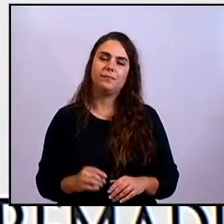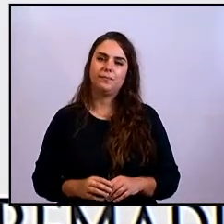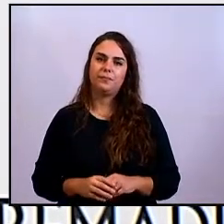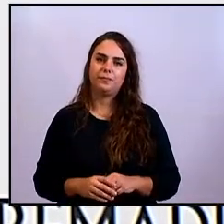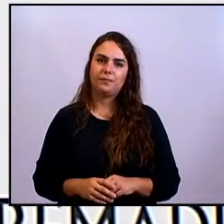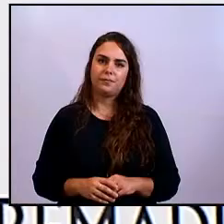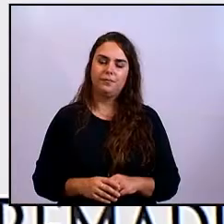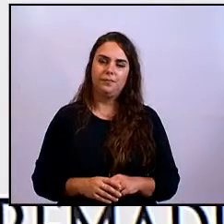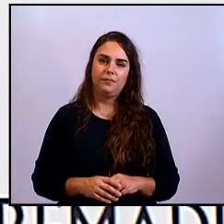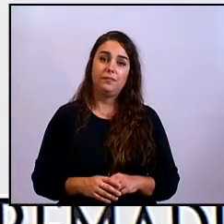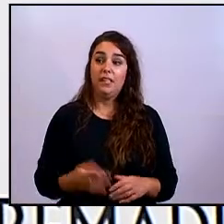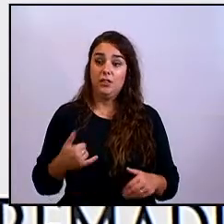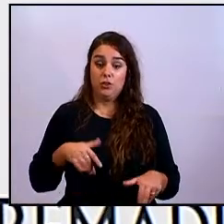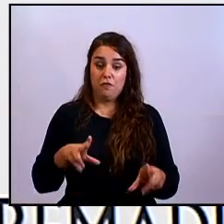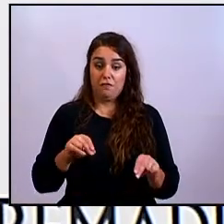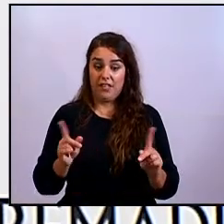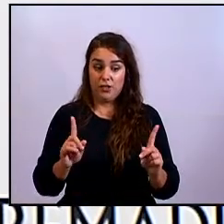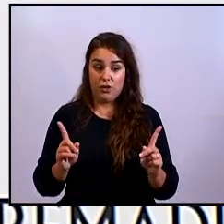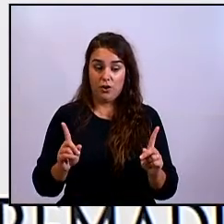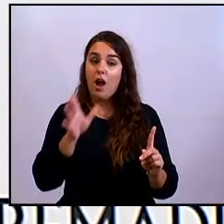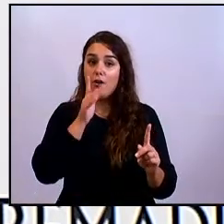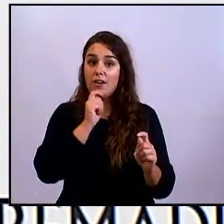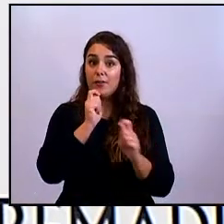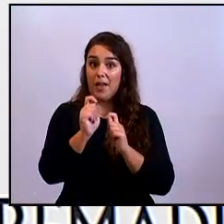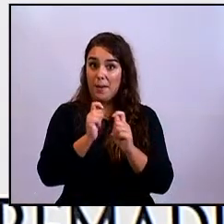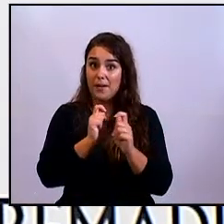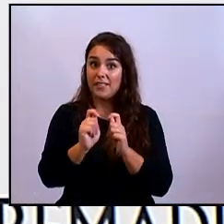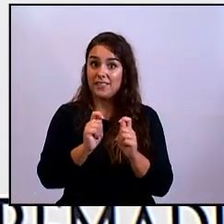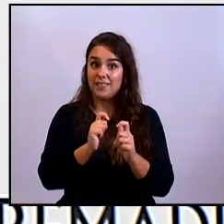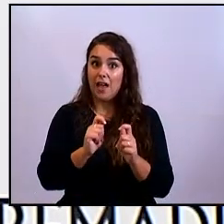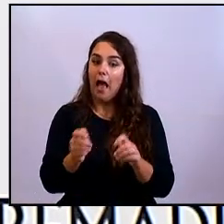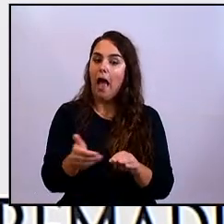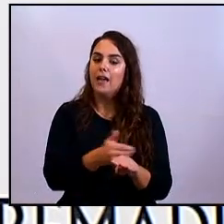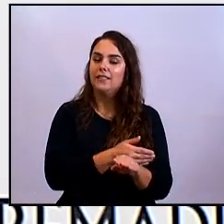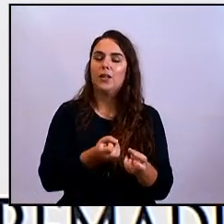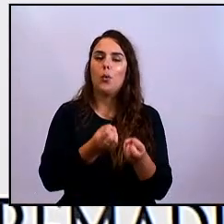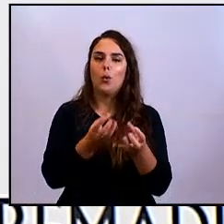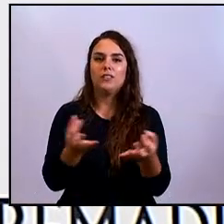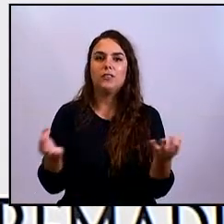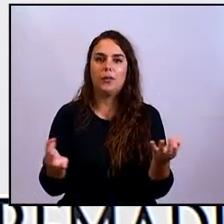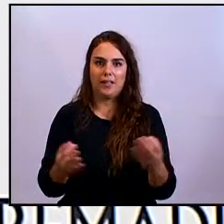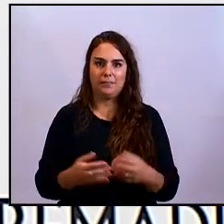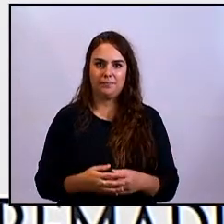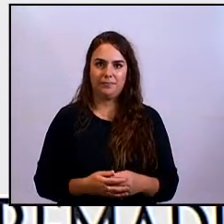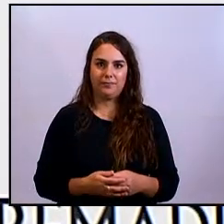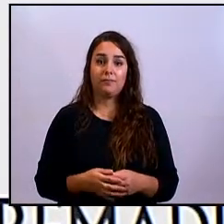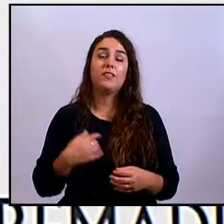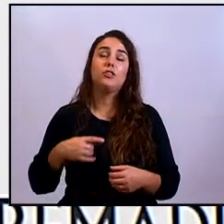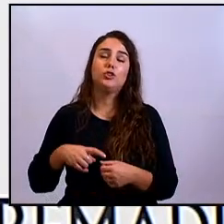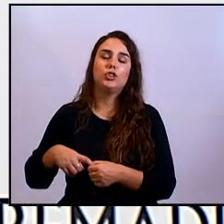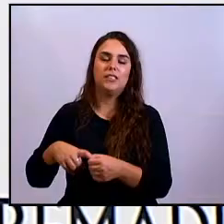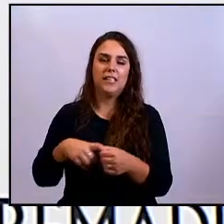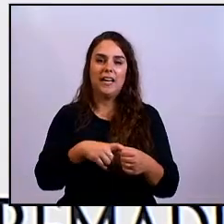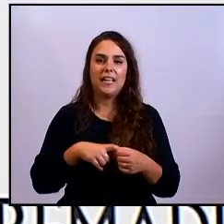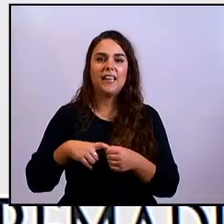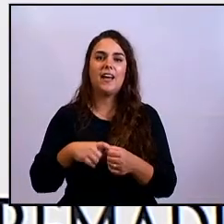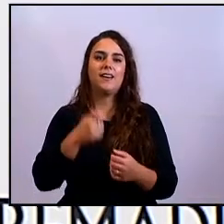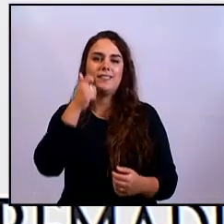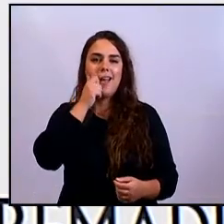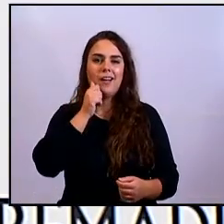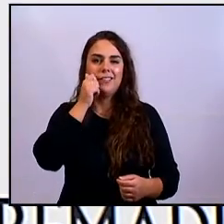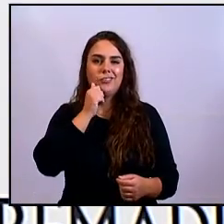Y no quisiera terminar esta rueda de prensa sin mostrar nuestra solidaridad y nuestro